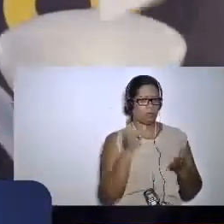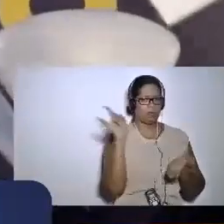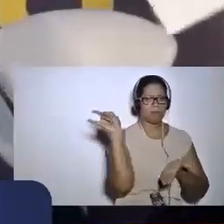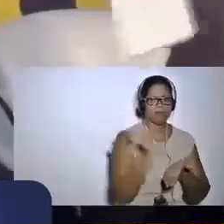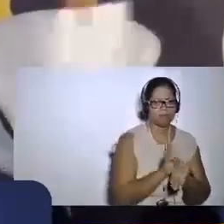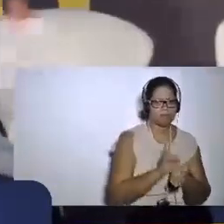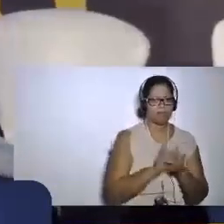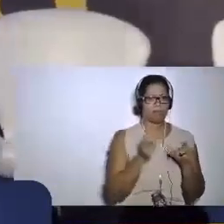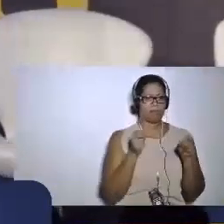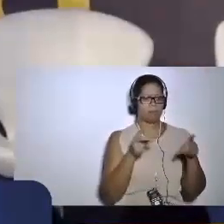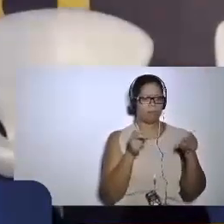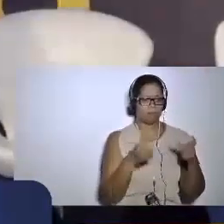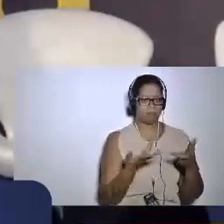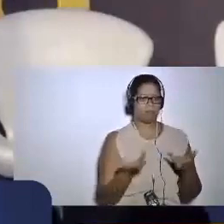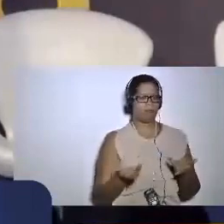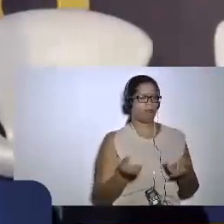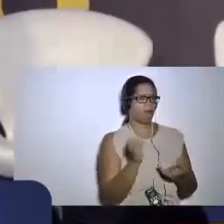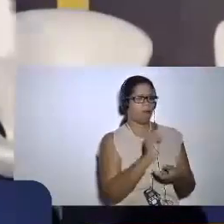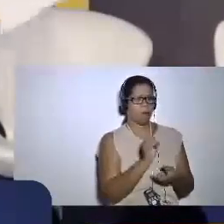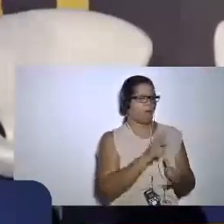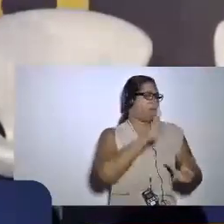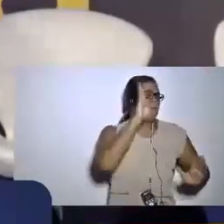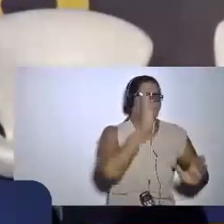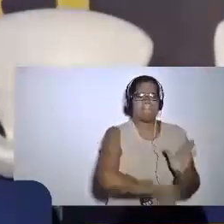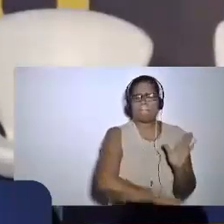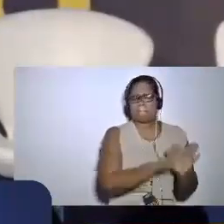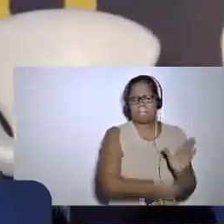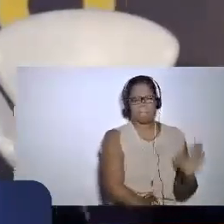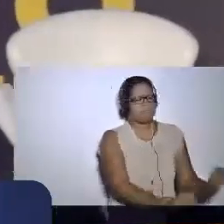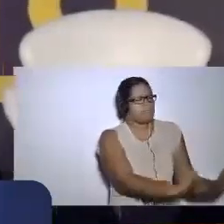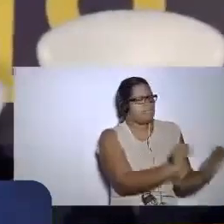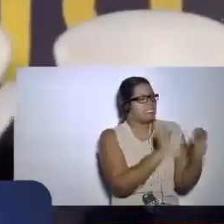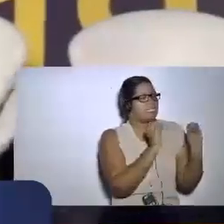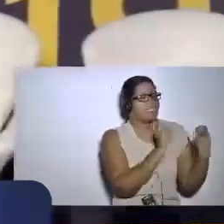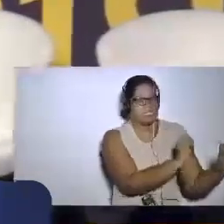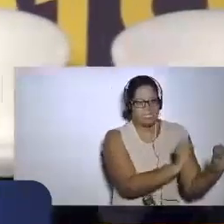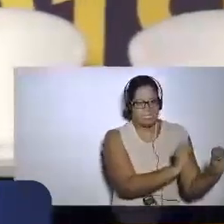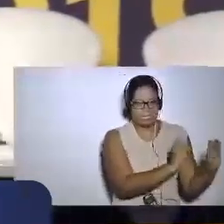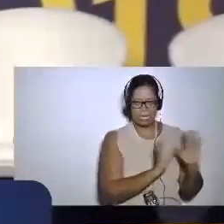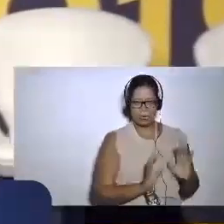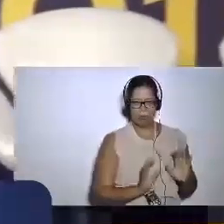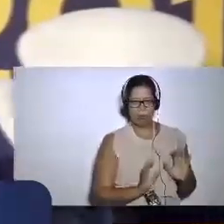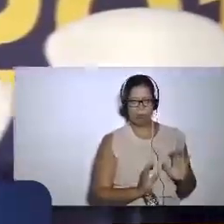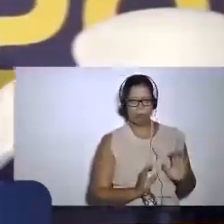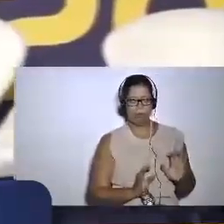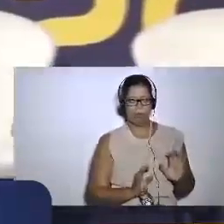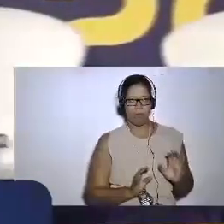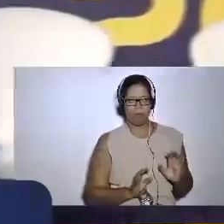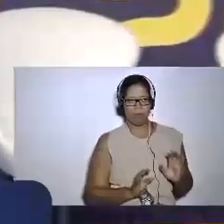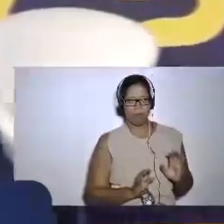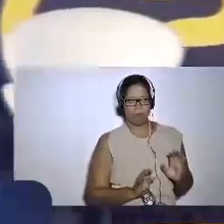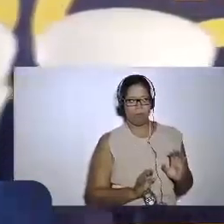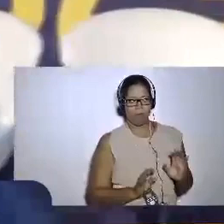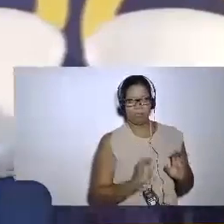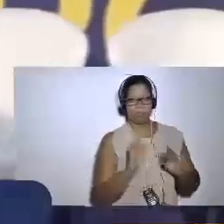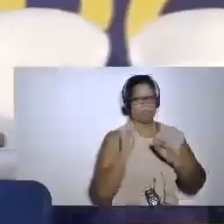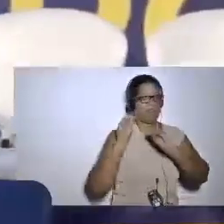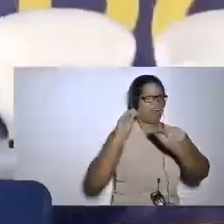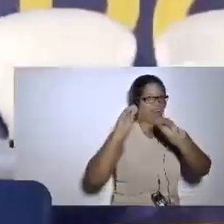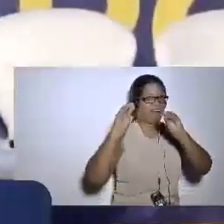hace cero tarifa en la peor aplicación, bueno, si usted hace tarifa cero sus servicios, usted va